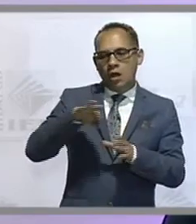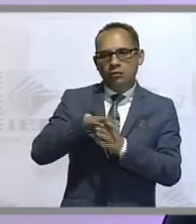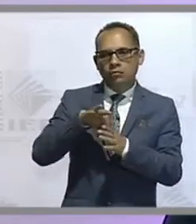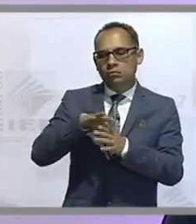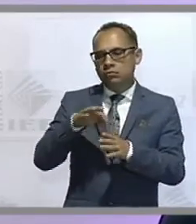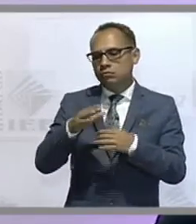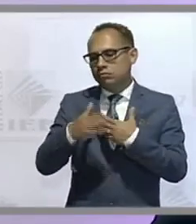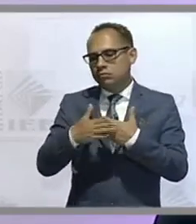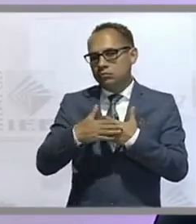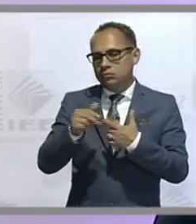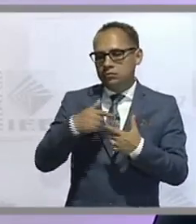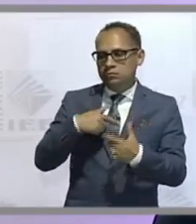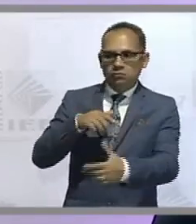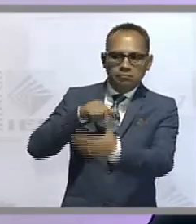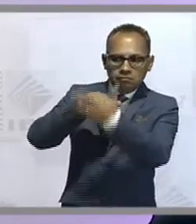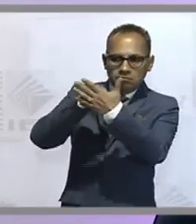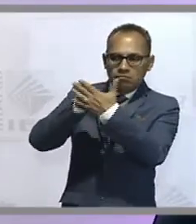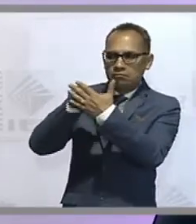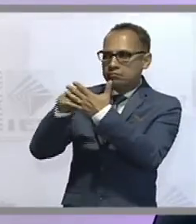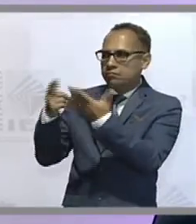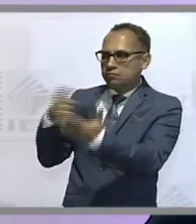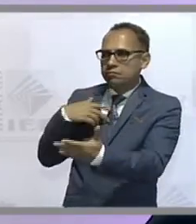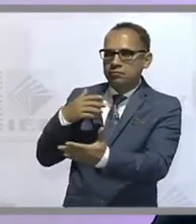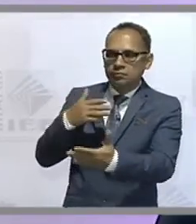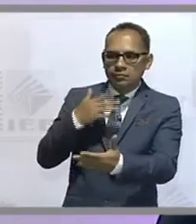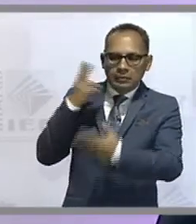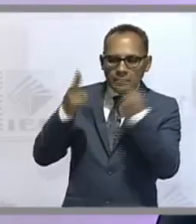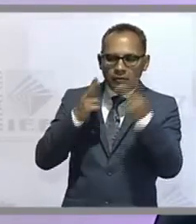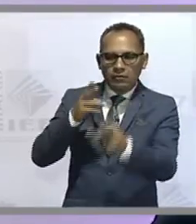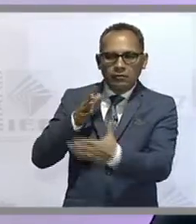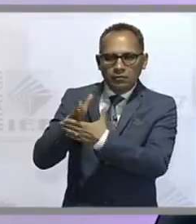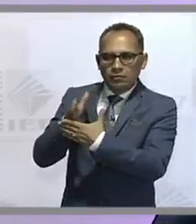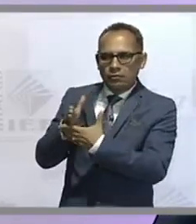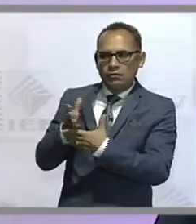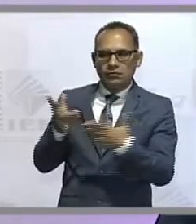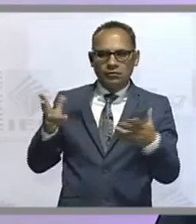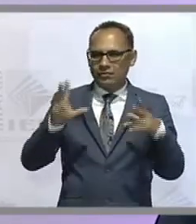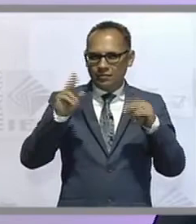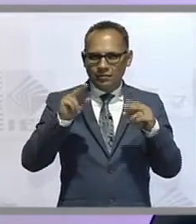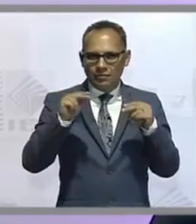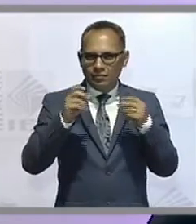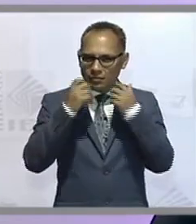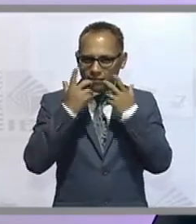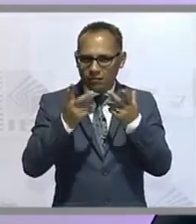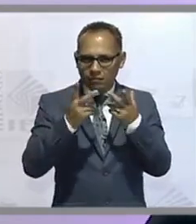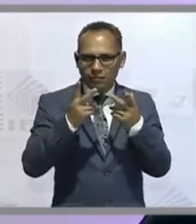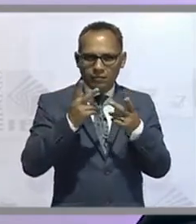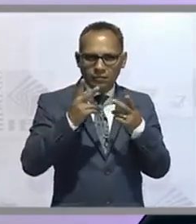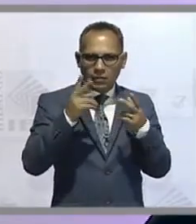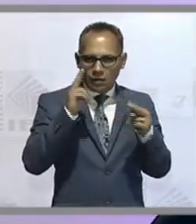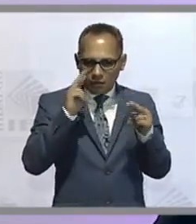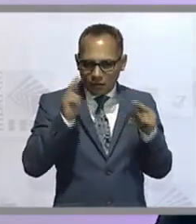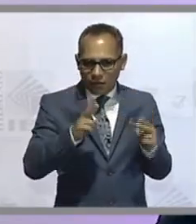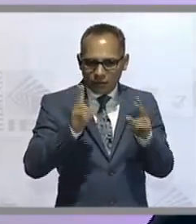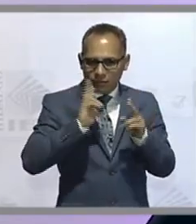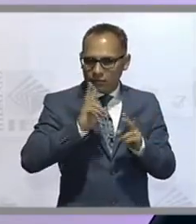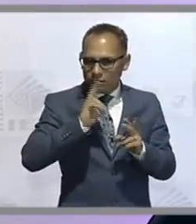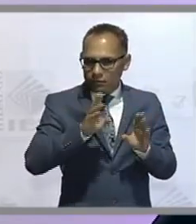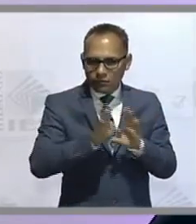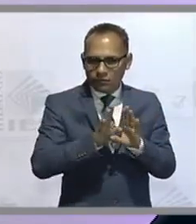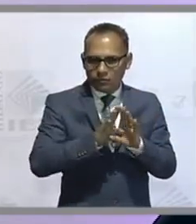tocando puertas queremos que vengan y que bajen el gobierno aquí que vean realmente la realidad